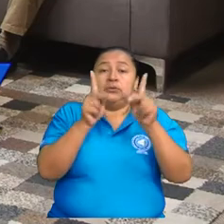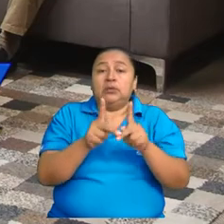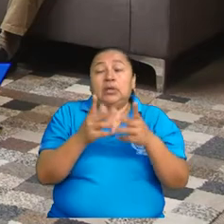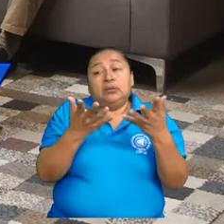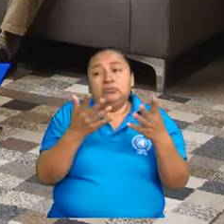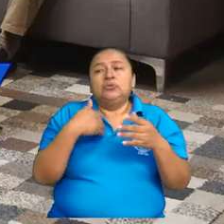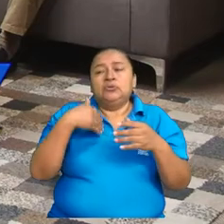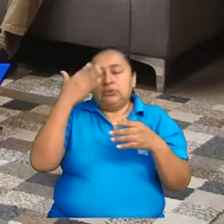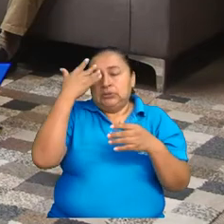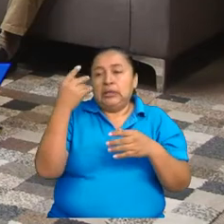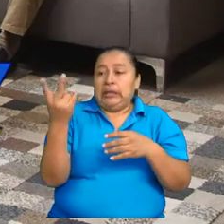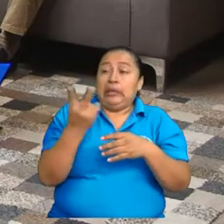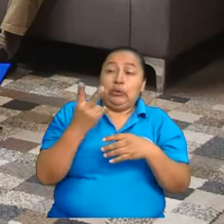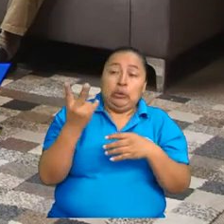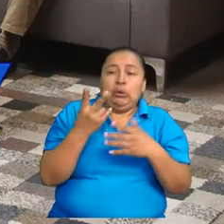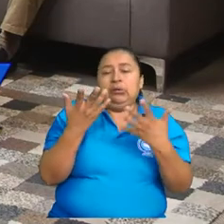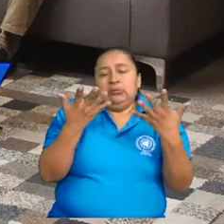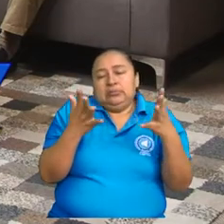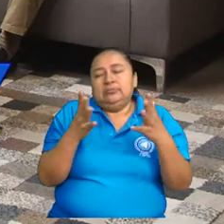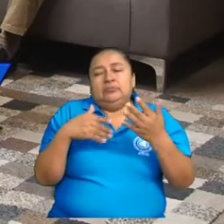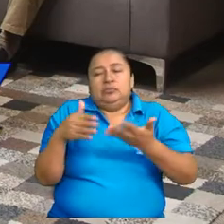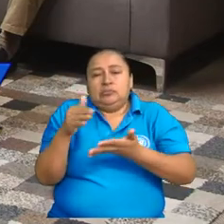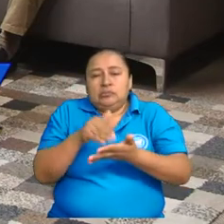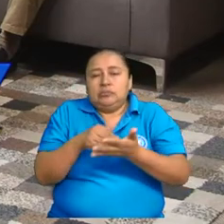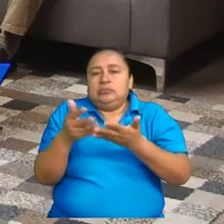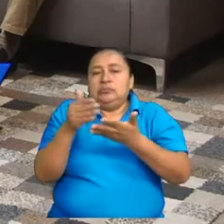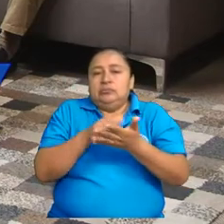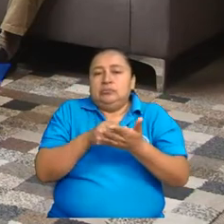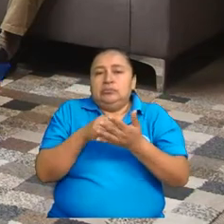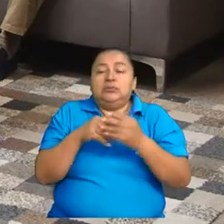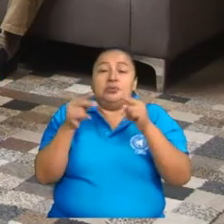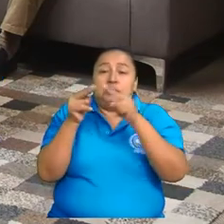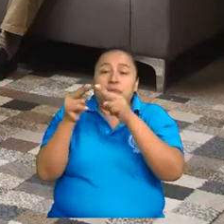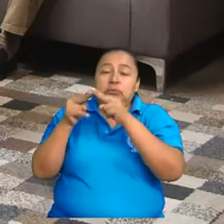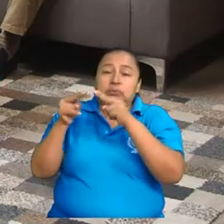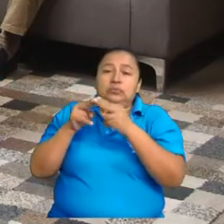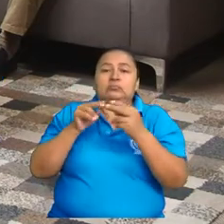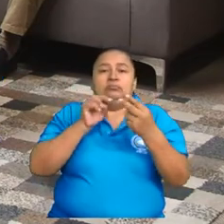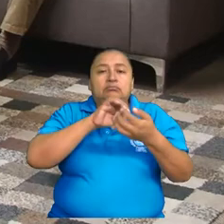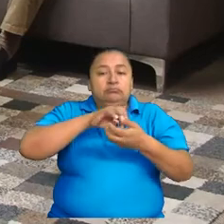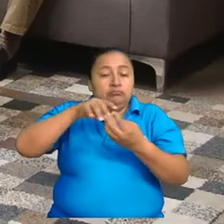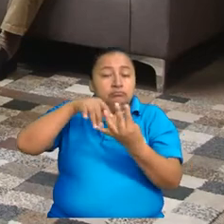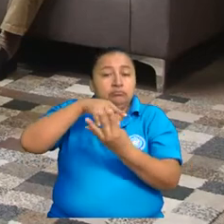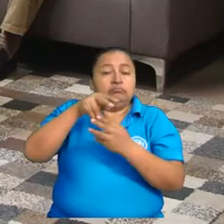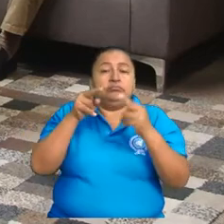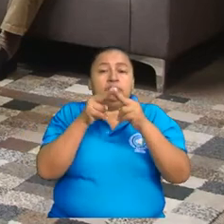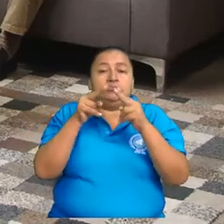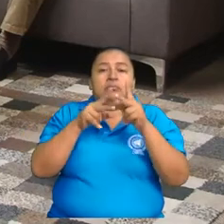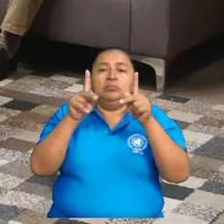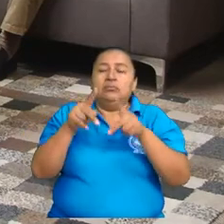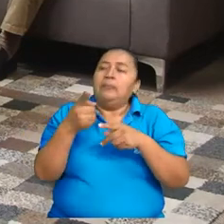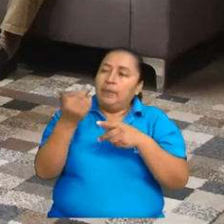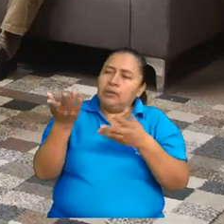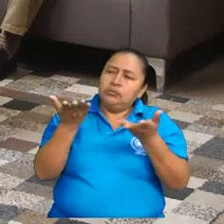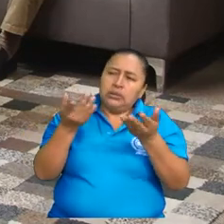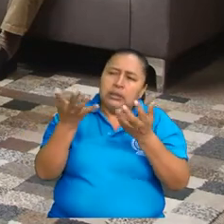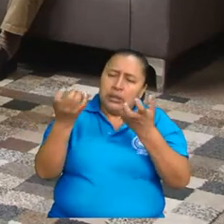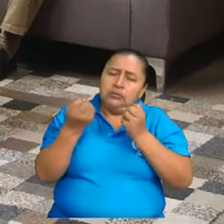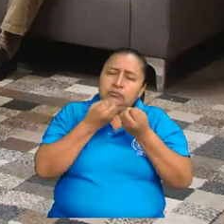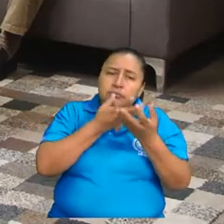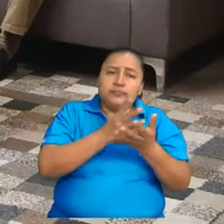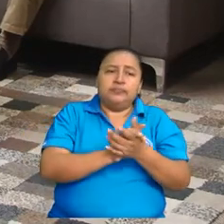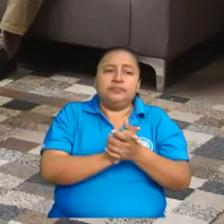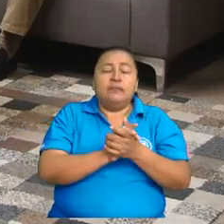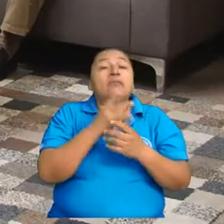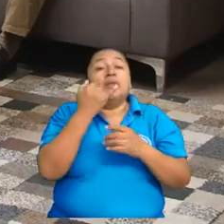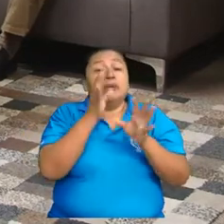sé que ya ambos han estado en constante vinculación mediática siempre, pero si quisiera también compartir un mensaje con nuestra audiencia. Bueno,